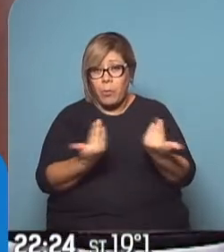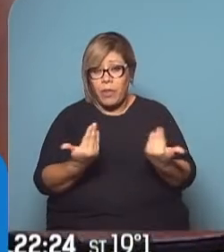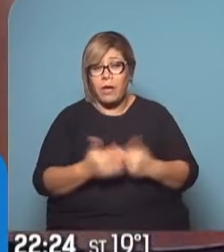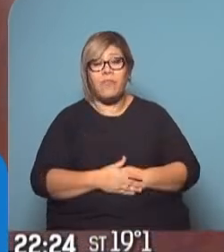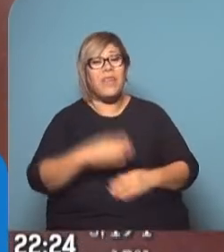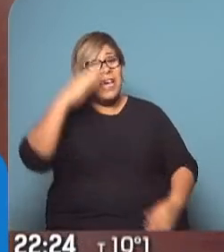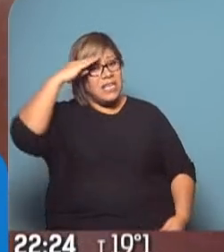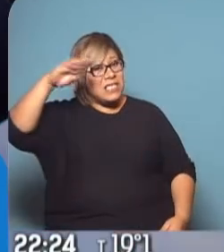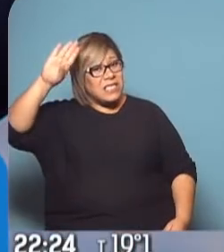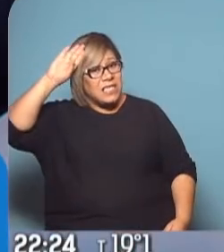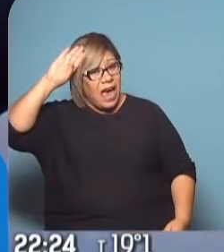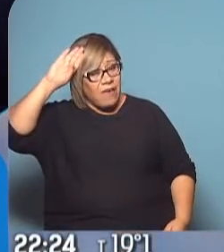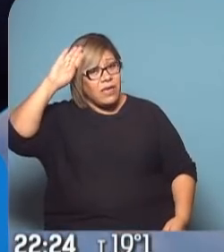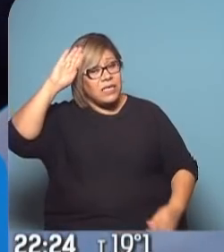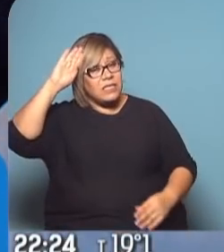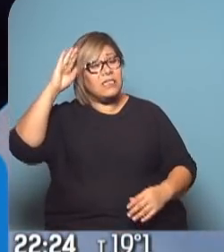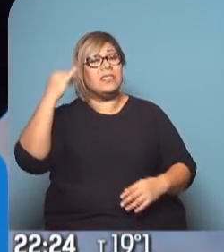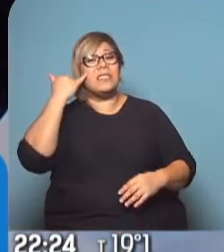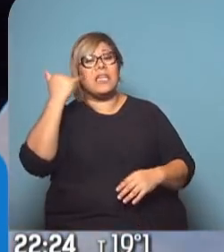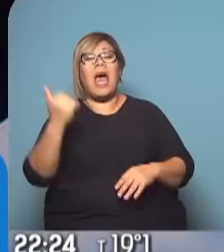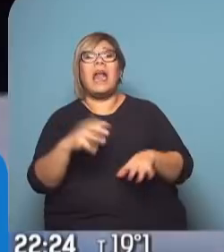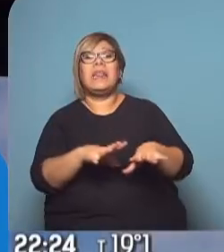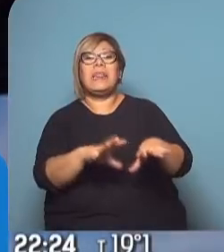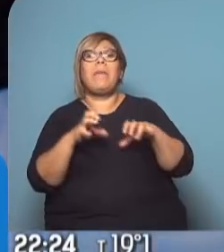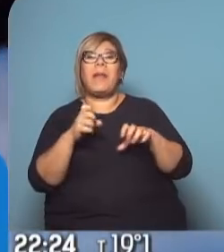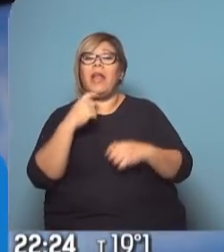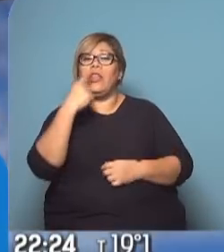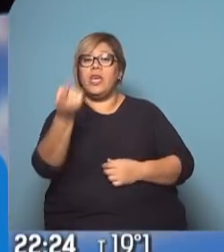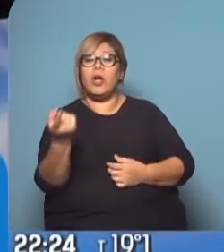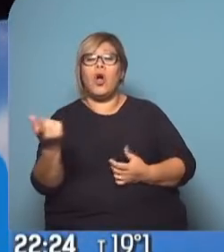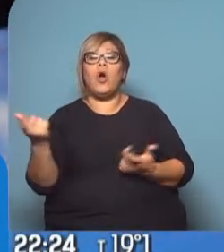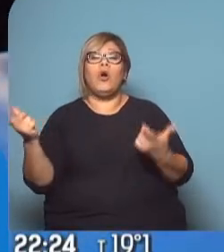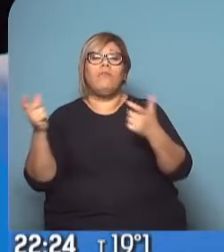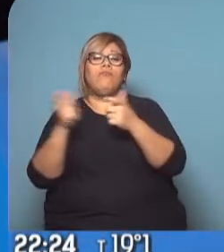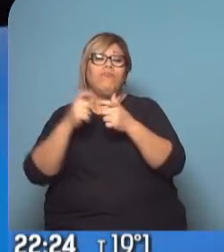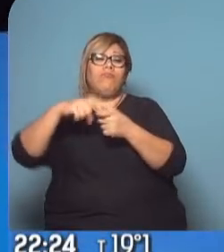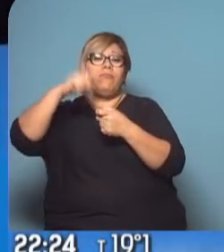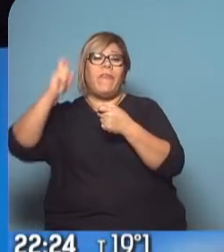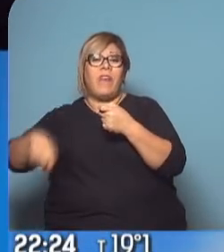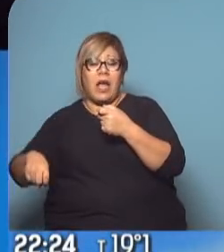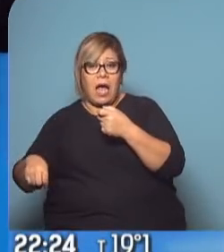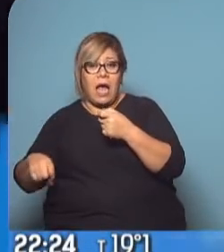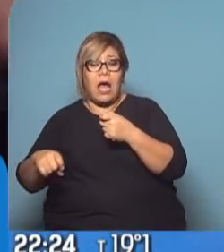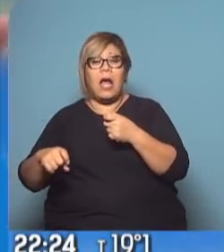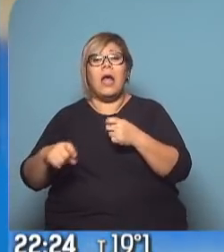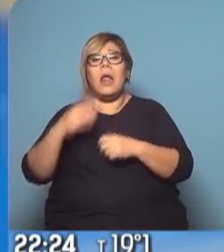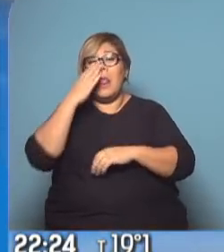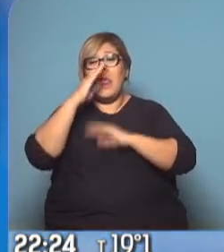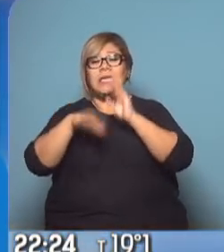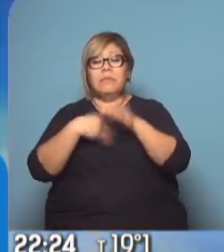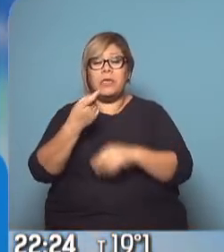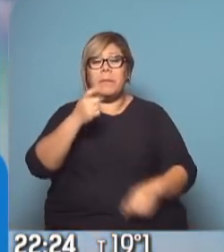anterioridad que se retiraba del sistema interamericano de derechos humanos, inmediatamente después Maduro dice que se retira de la OEA, o sea,